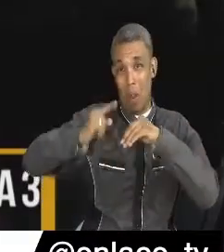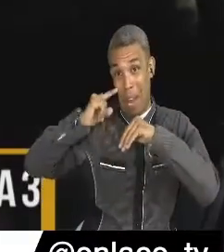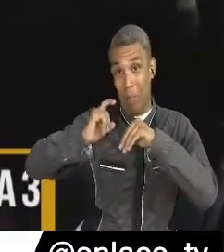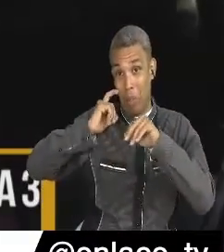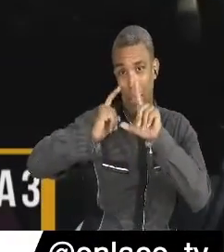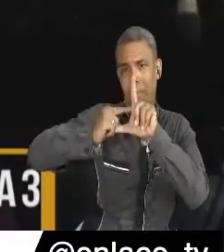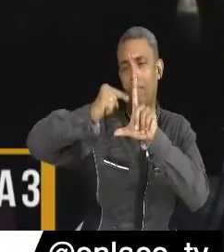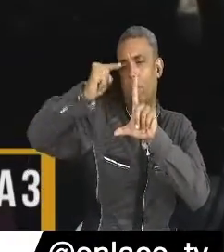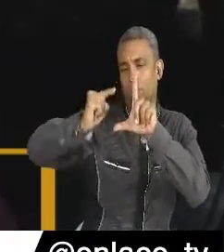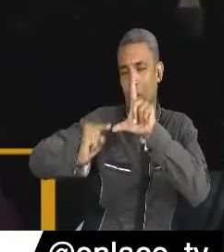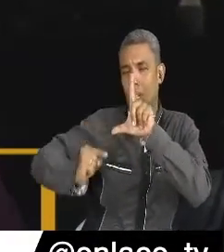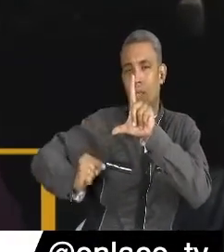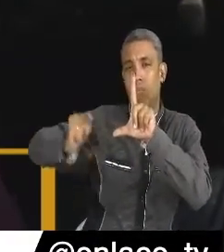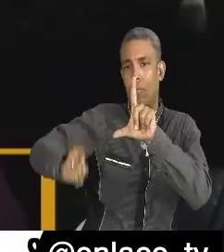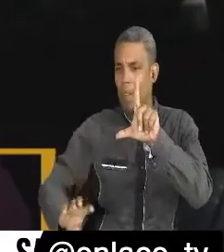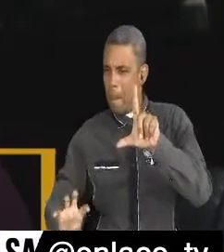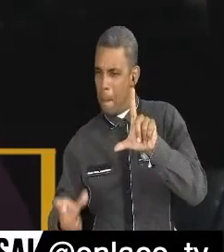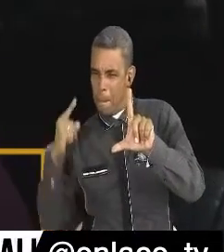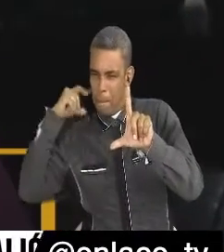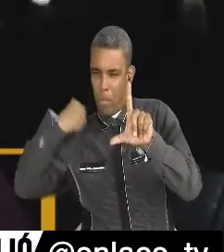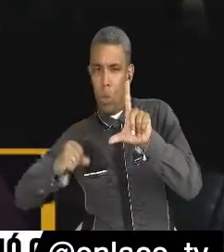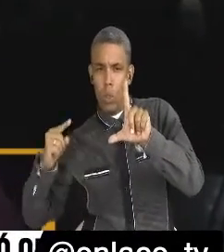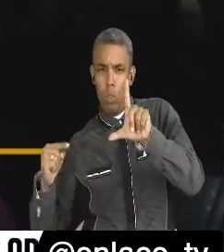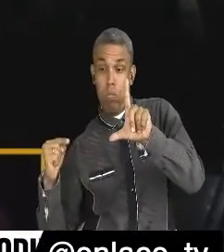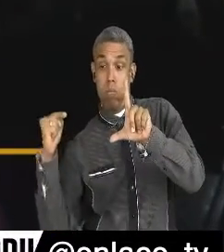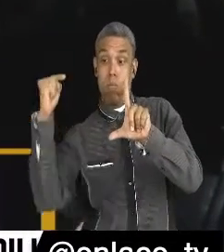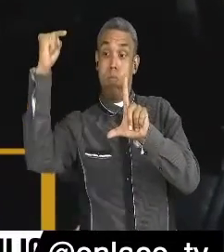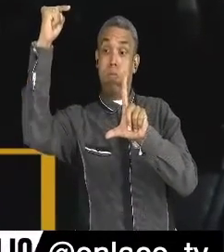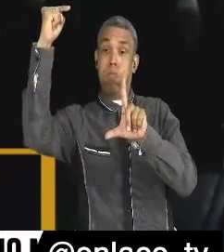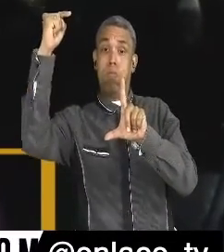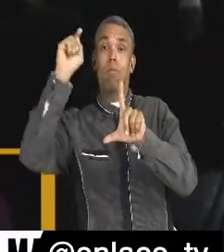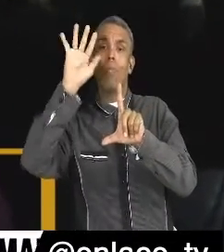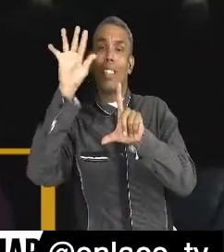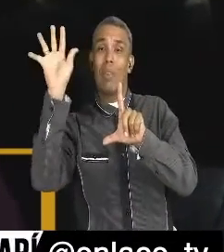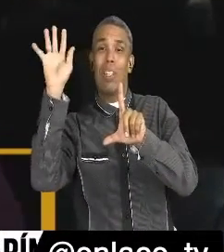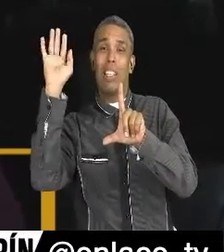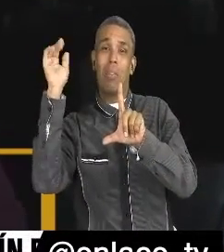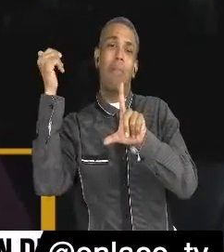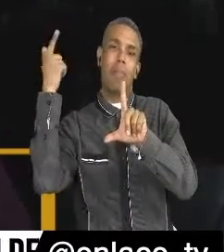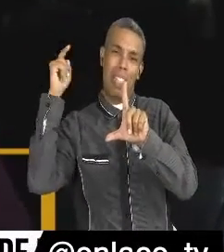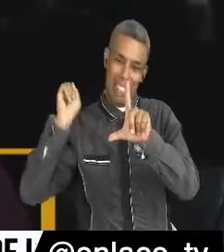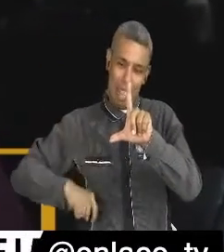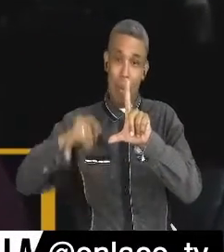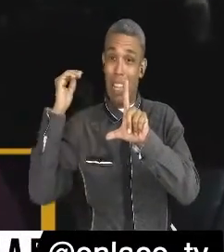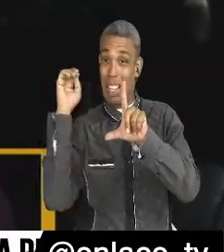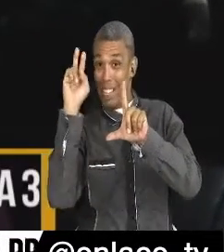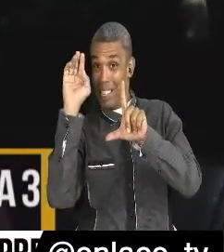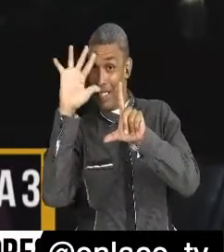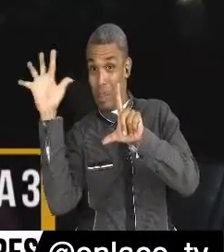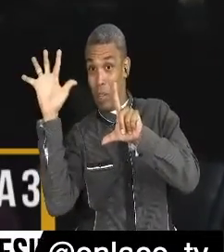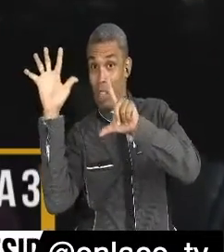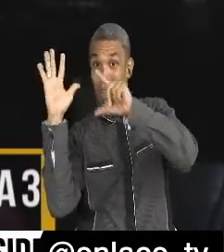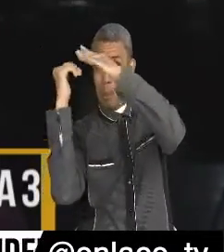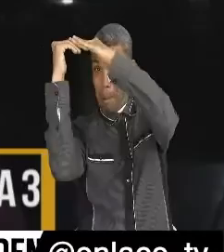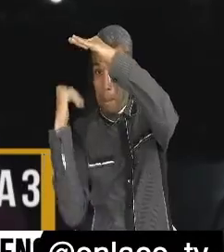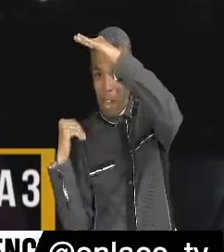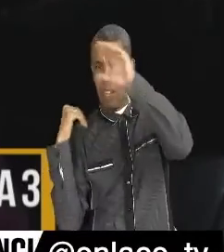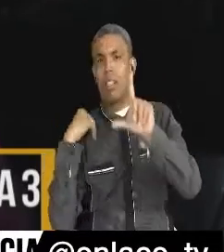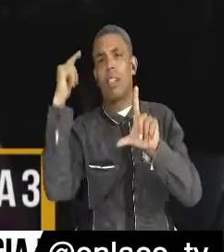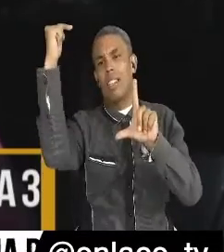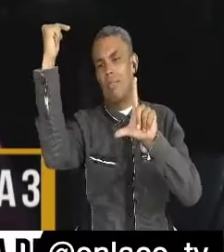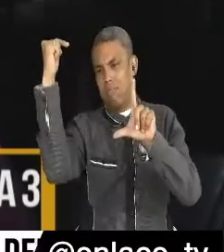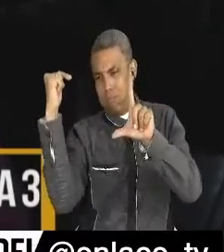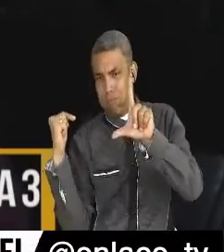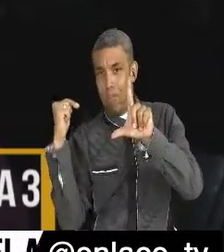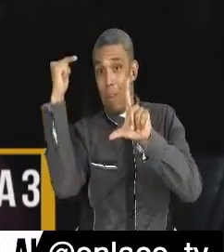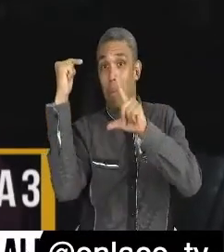informamos sobre el tema del nivel de presión sonora para que puedan ellos autorregularse en un sentido de que pueda ya no funcionar y también la comunidad pueda en su momento